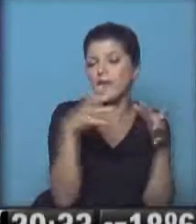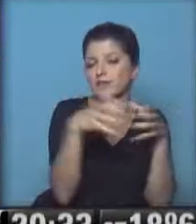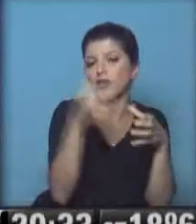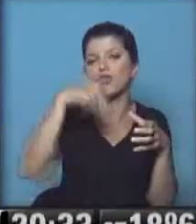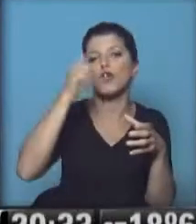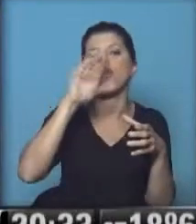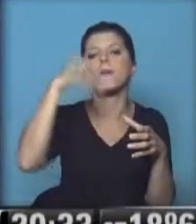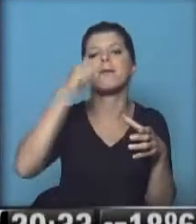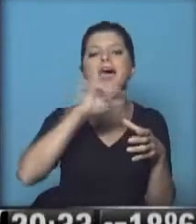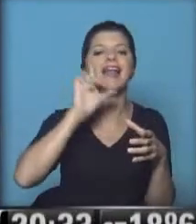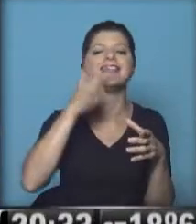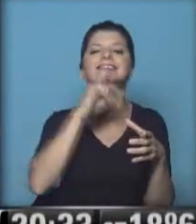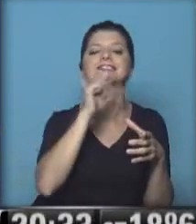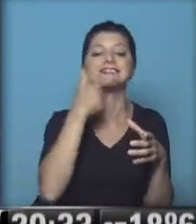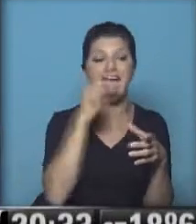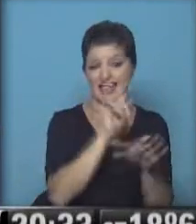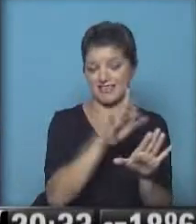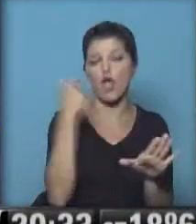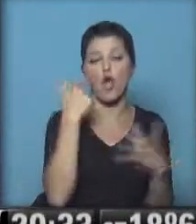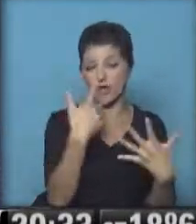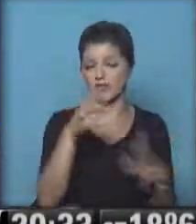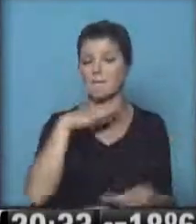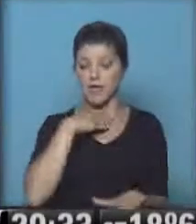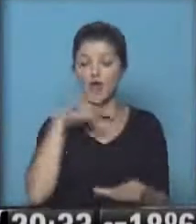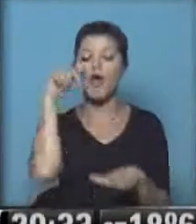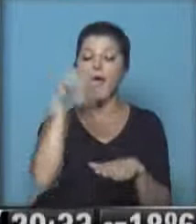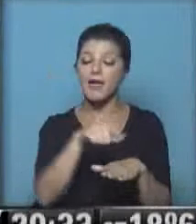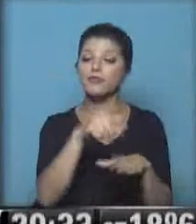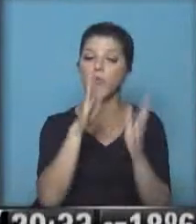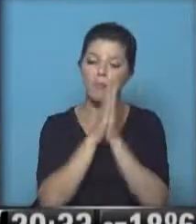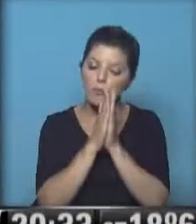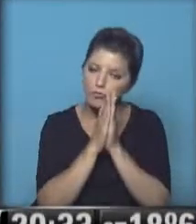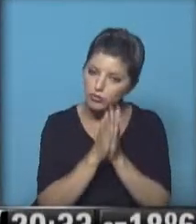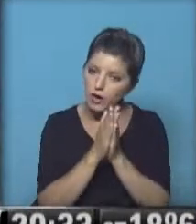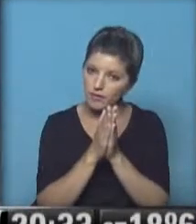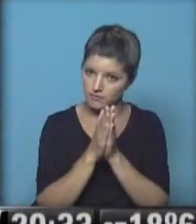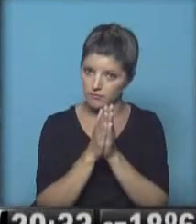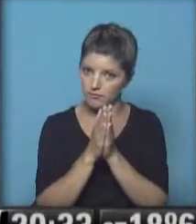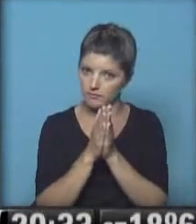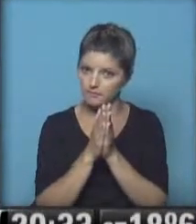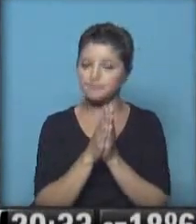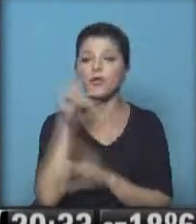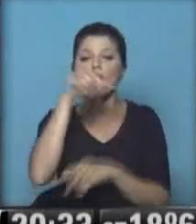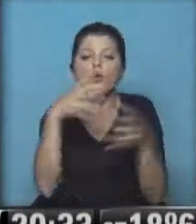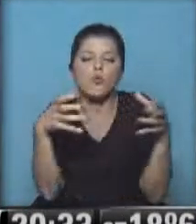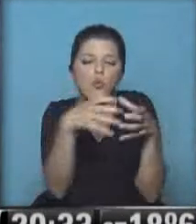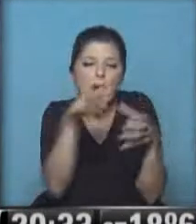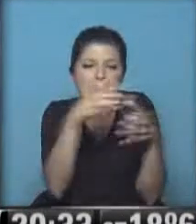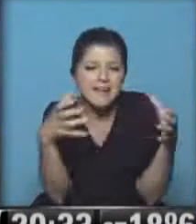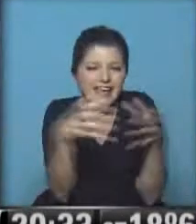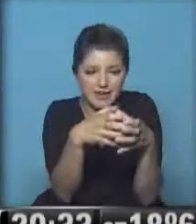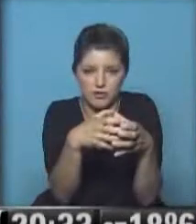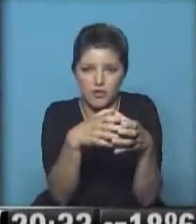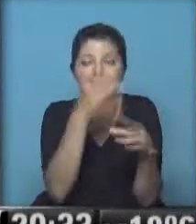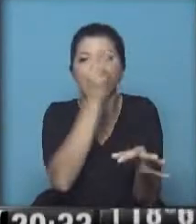le dicen en México, a los estudiantes desaparecidos de Ayotzinapa, que es como se llama el pequeño pueblito donde está